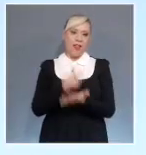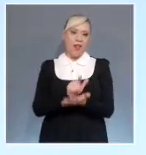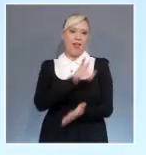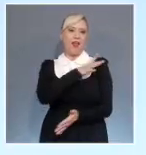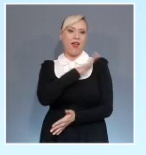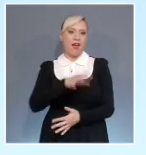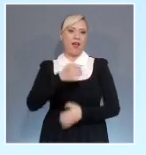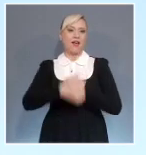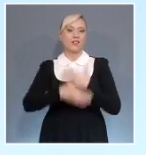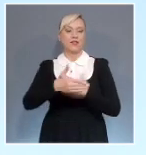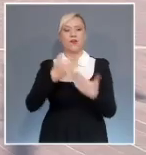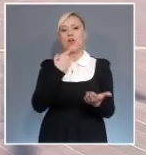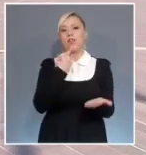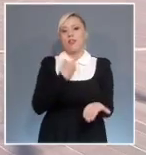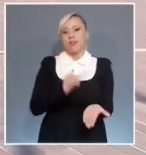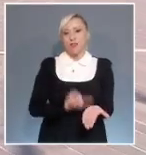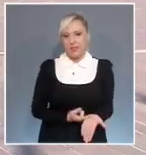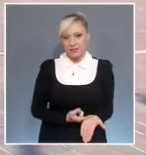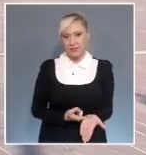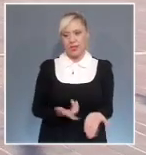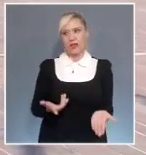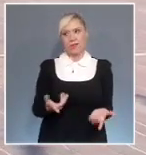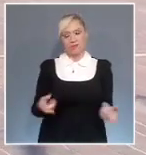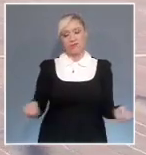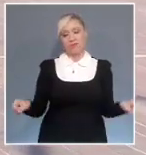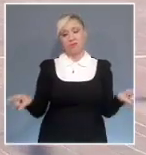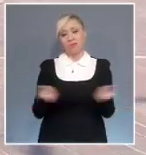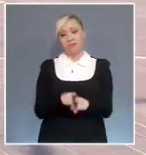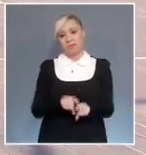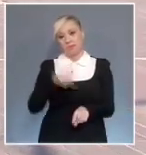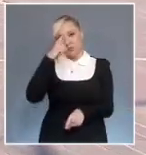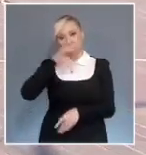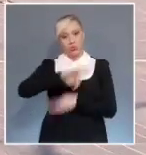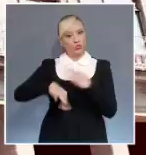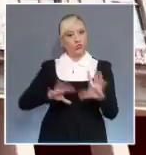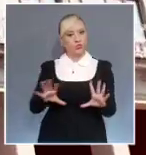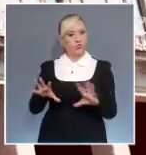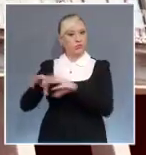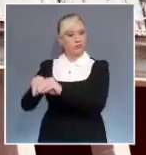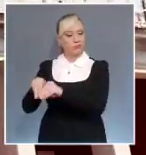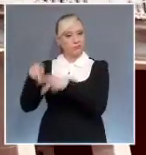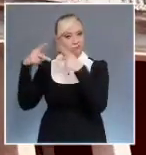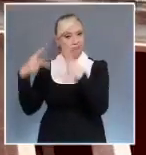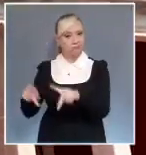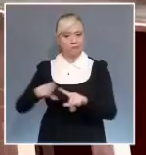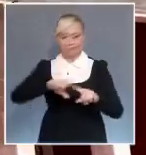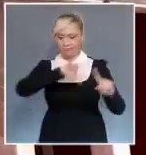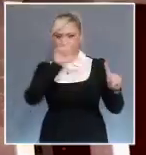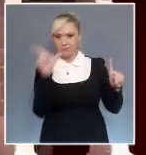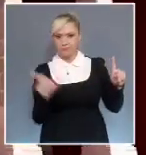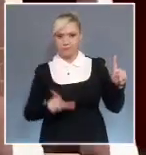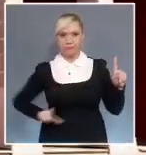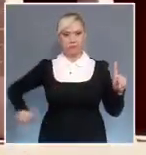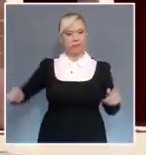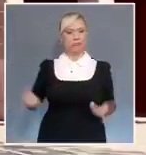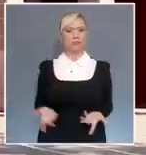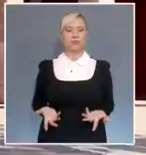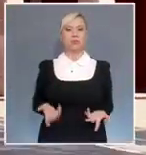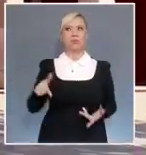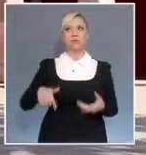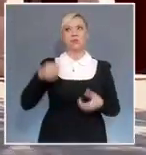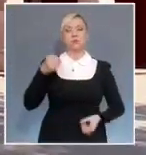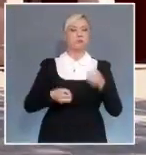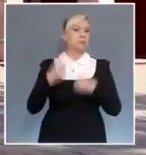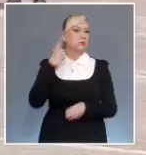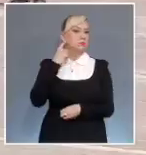Al resolver diversas acciones de inconstitucionalidad contra la ley de archivos de ese estado, el Pleno determinó que no había obligación del legislativo